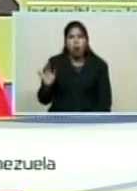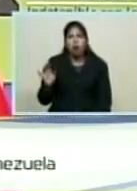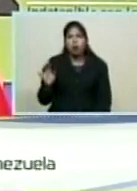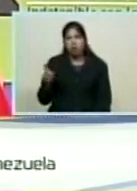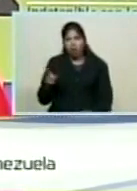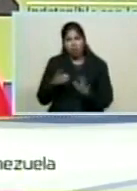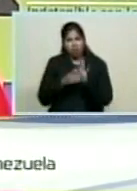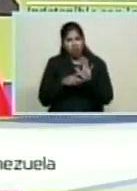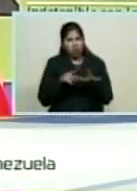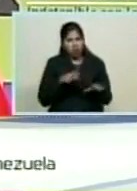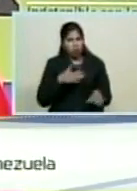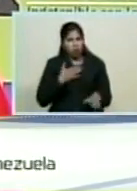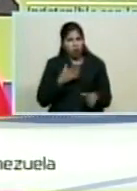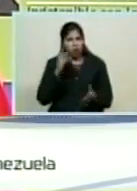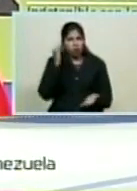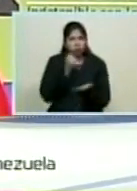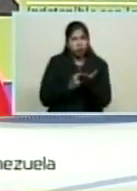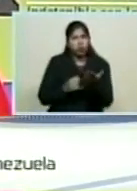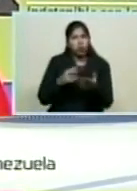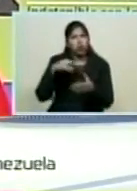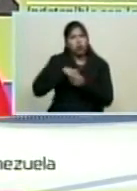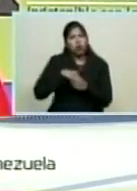a estudios universitarios en Colombia?